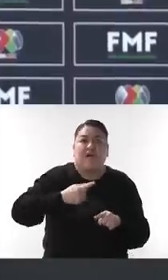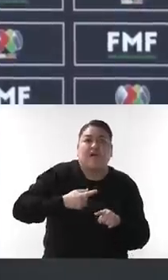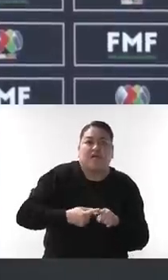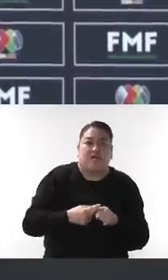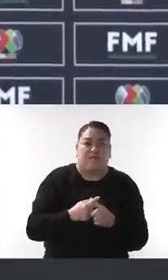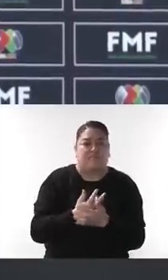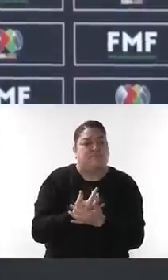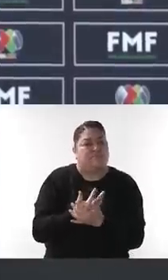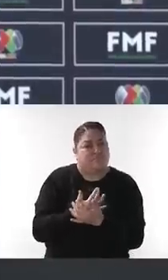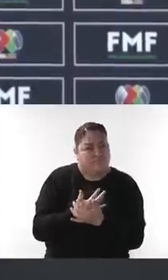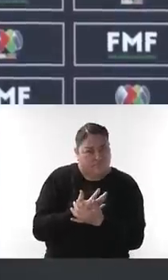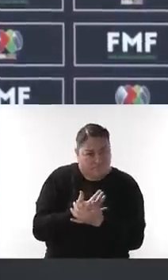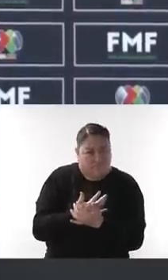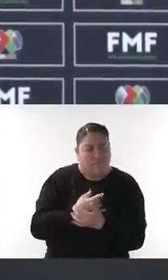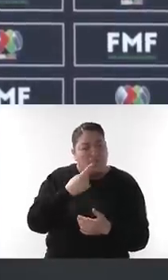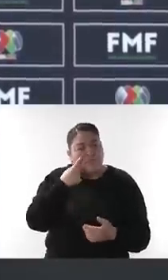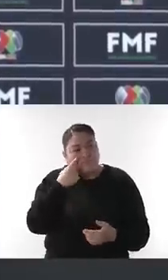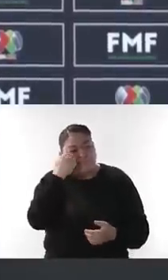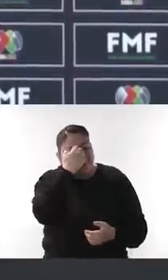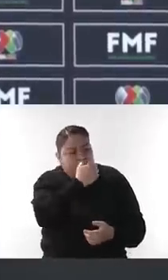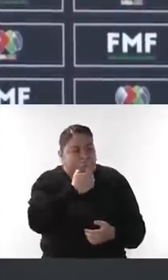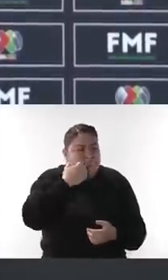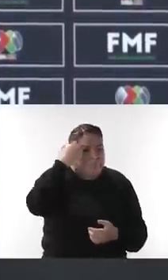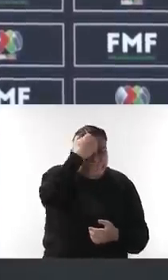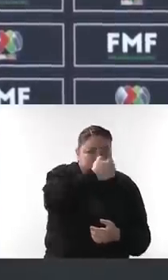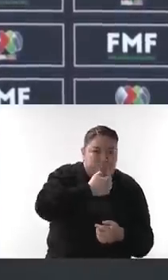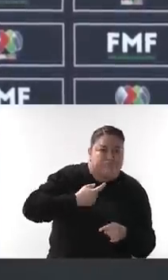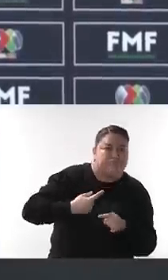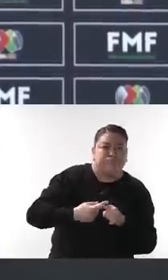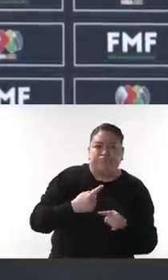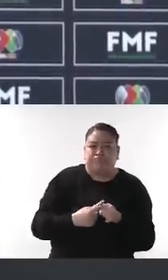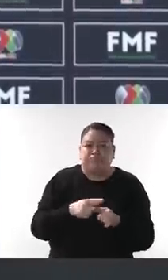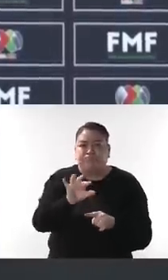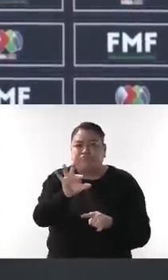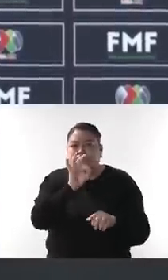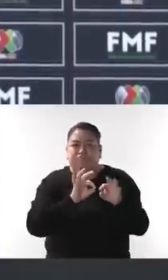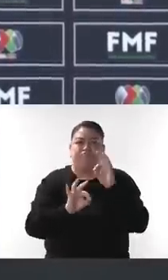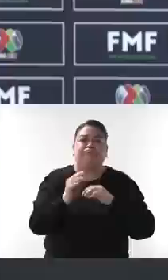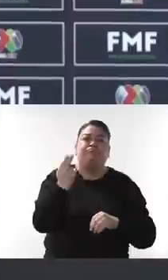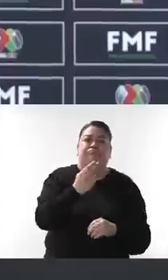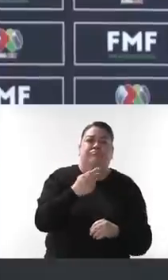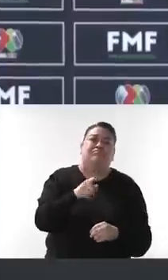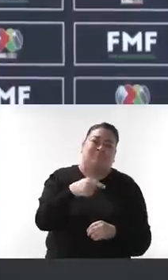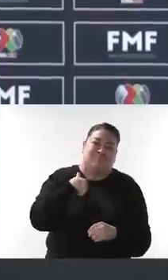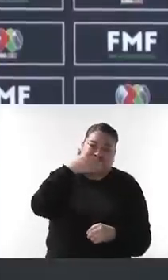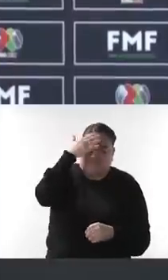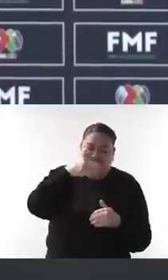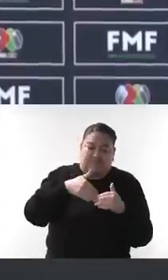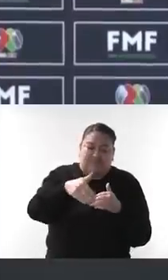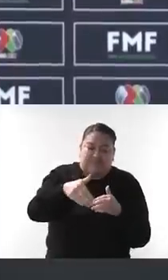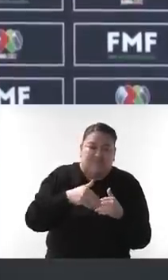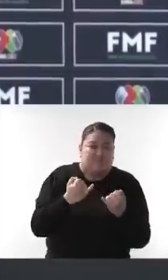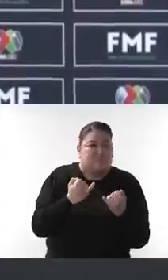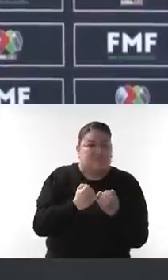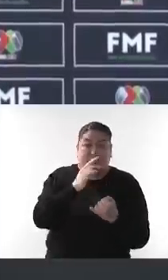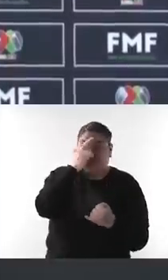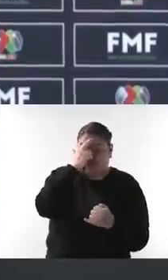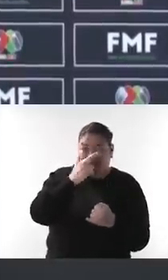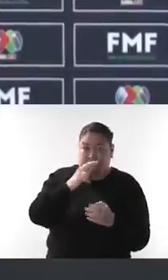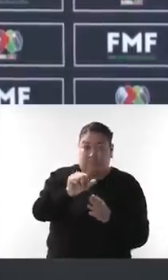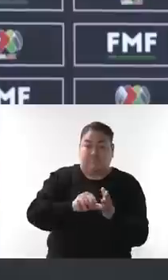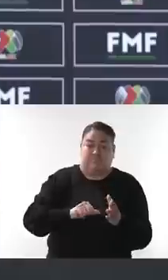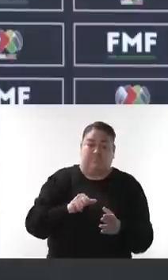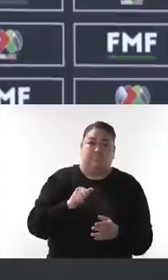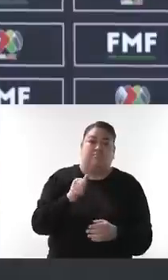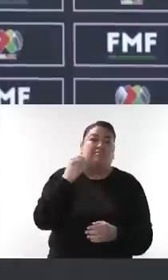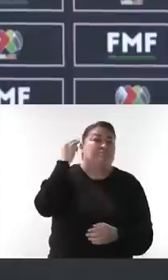viendo las responsabilidades y los compromisos que tenemos de forma inmediata. Recordar que en marzo